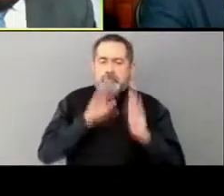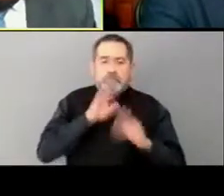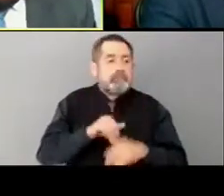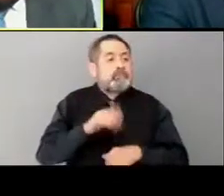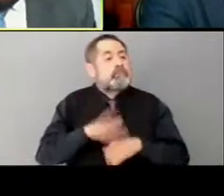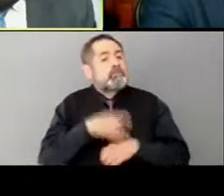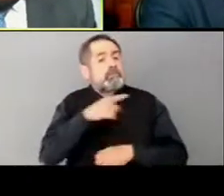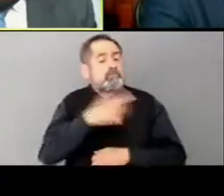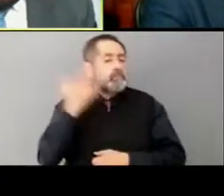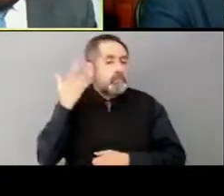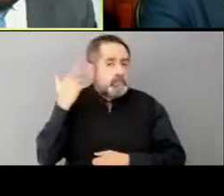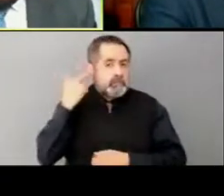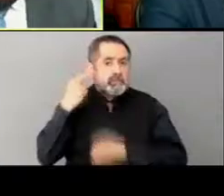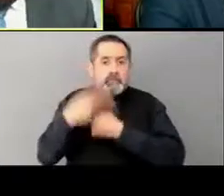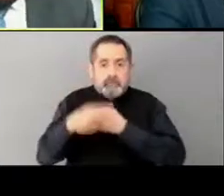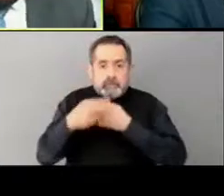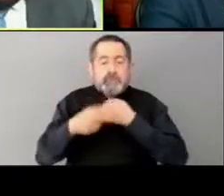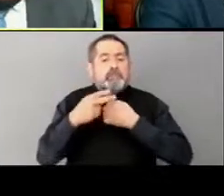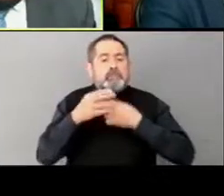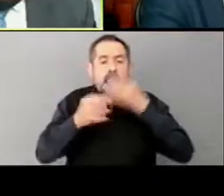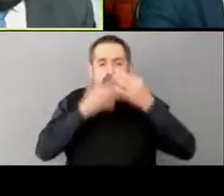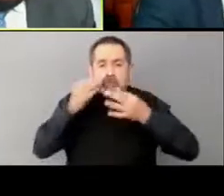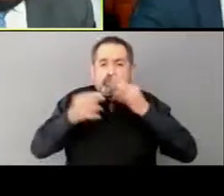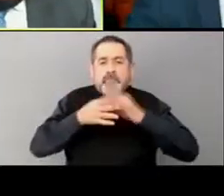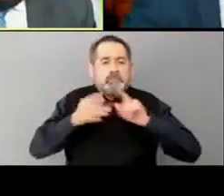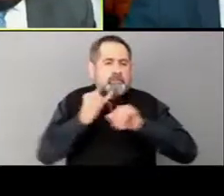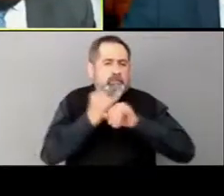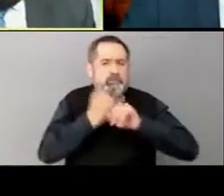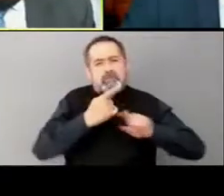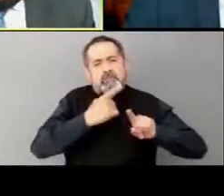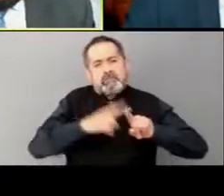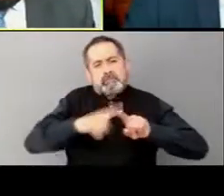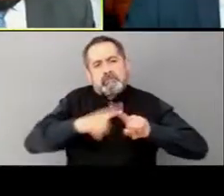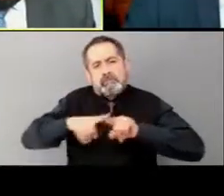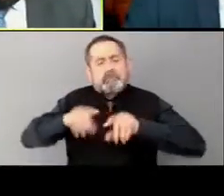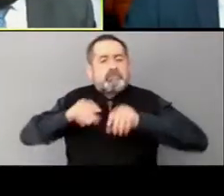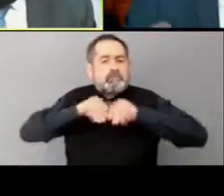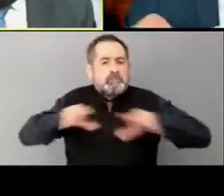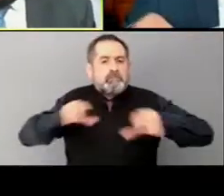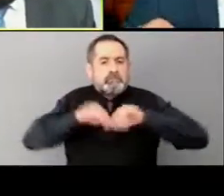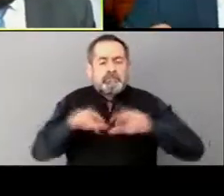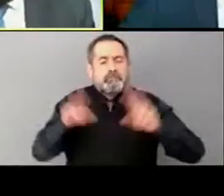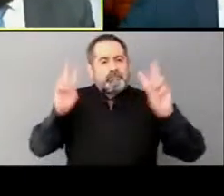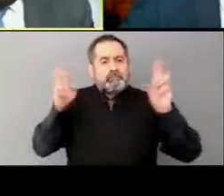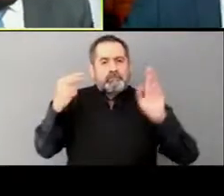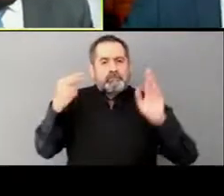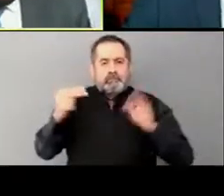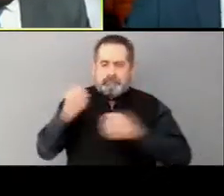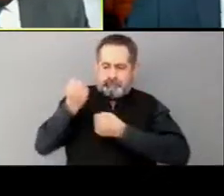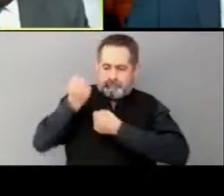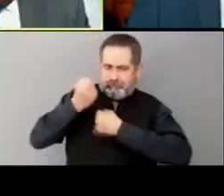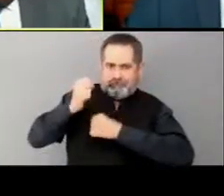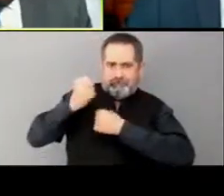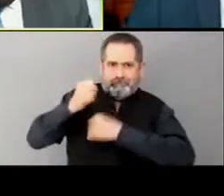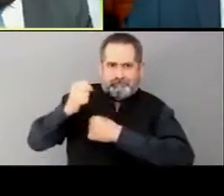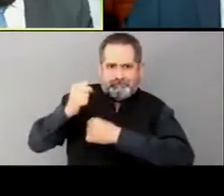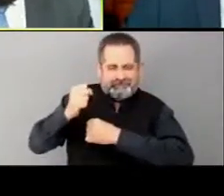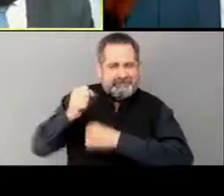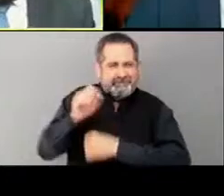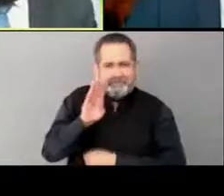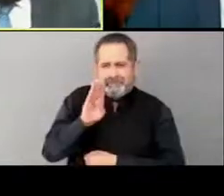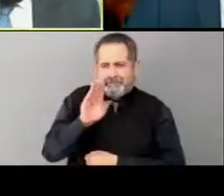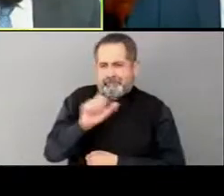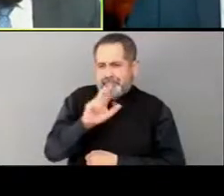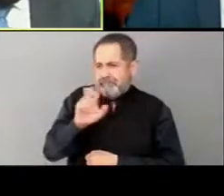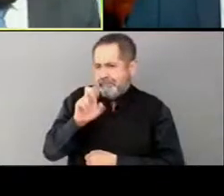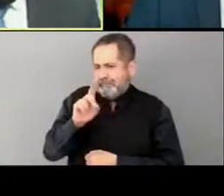radio, televisión y distintas redes sociales del promocional denominado Barredora. La propuesta